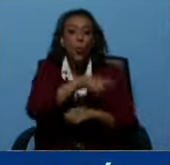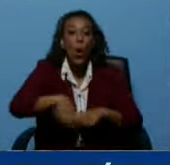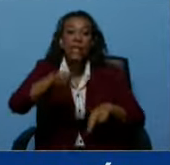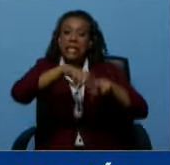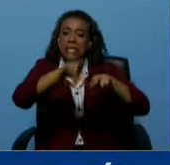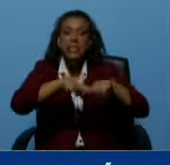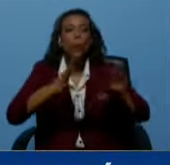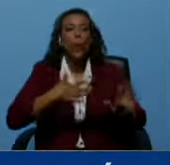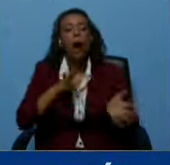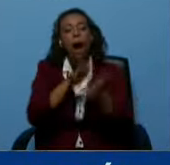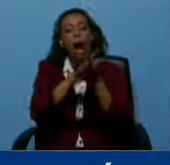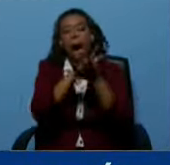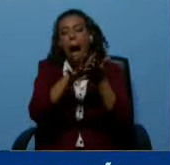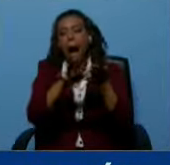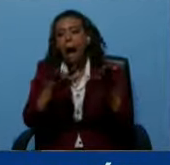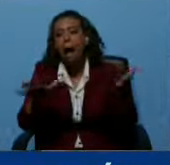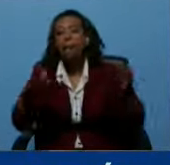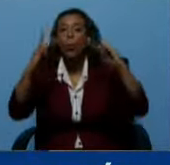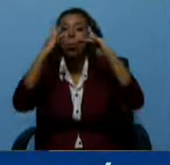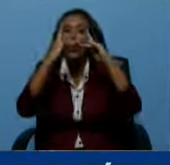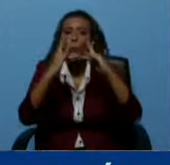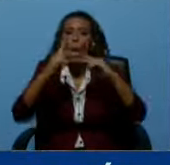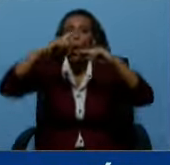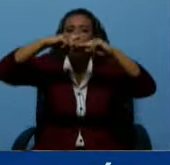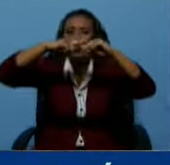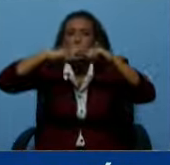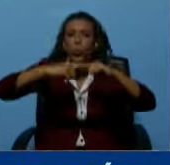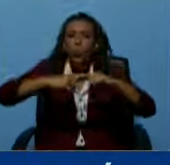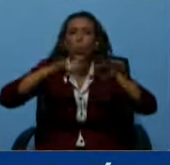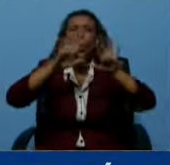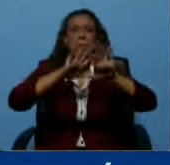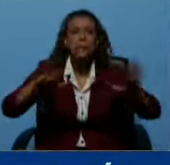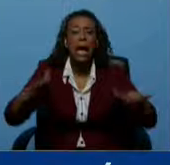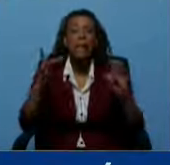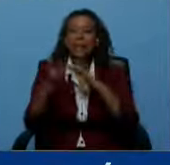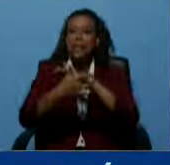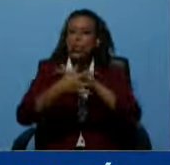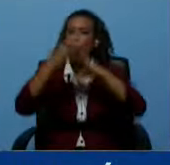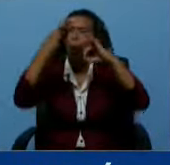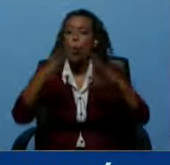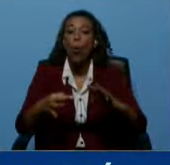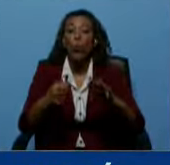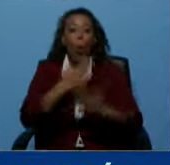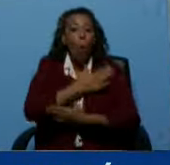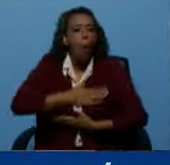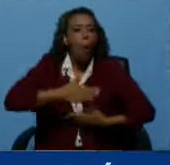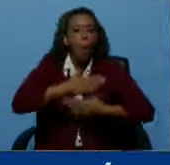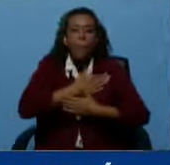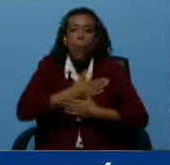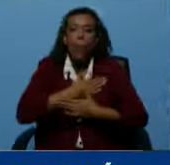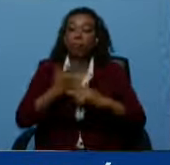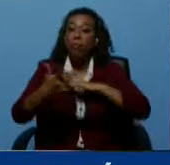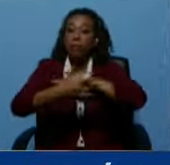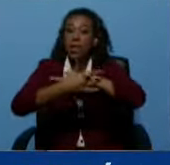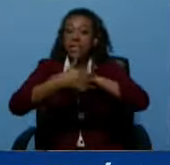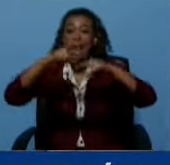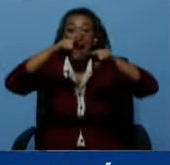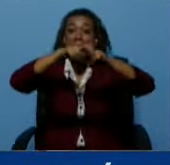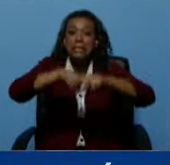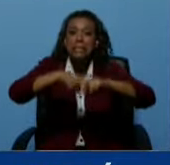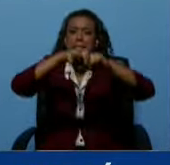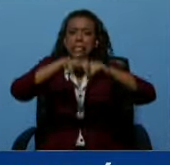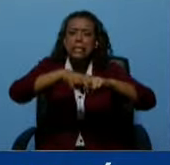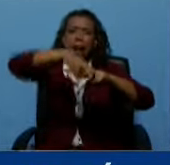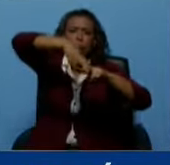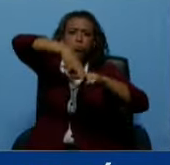pacientes puedan ser atendidos. Una silla, pero moderna, unas bien bonita. Unas sillas de alta tecnología. Cómoda. Cómodas. La más alta tecnología para